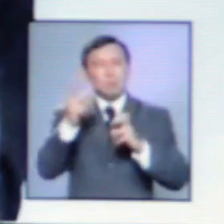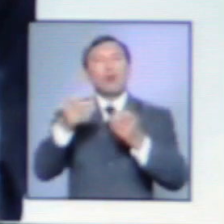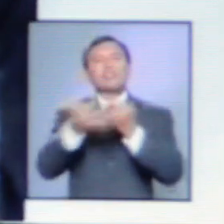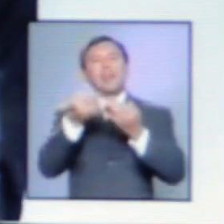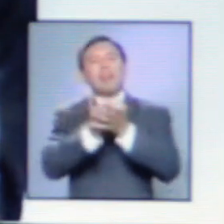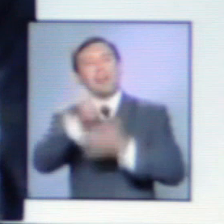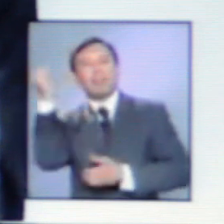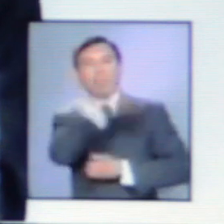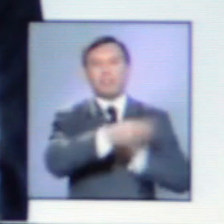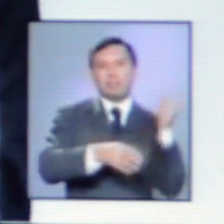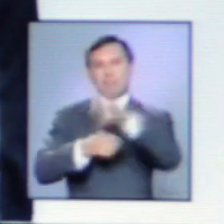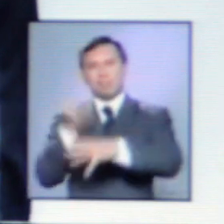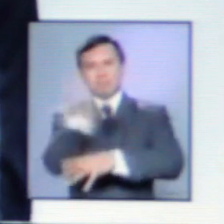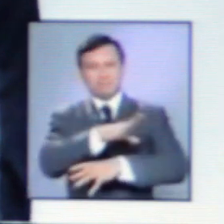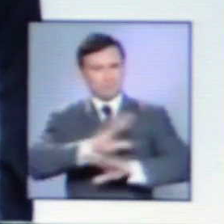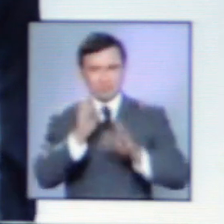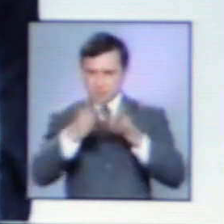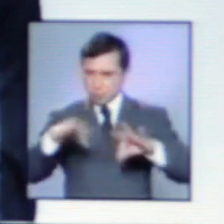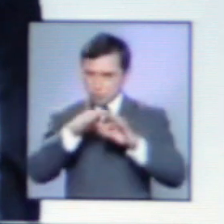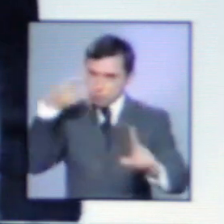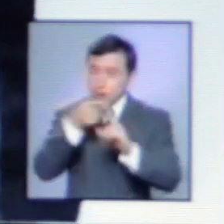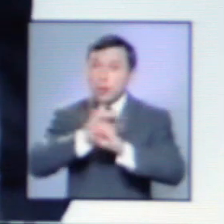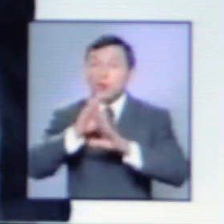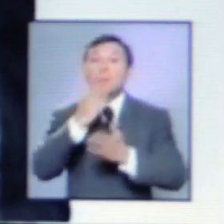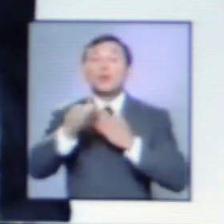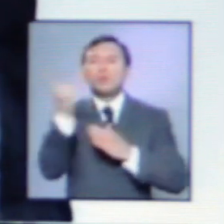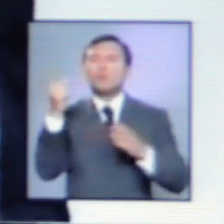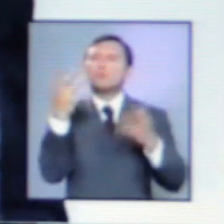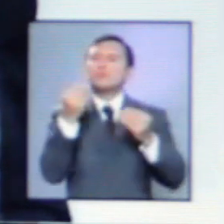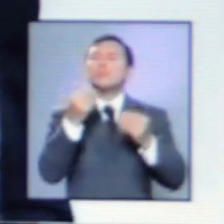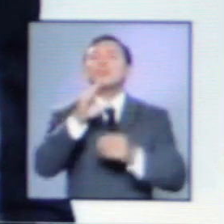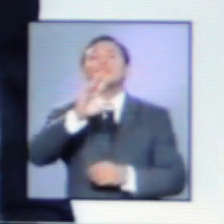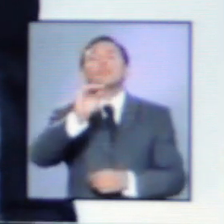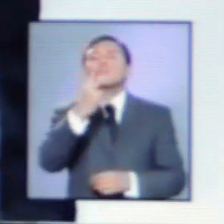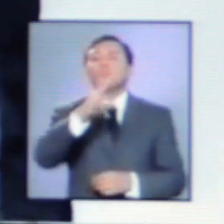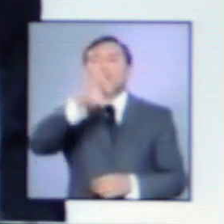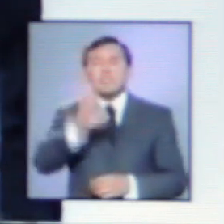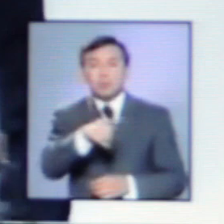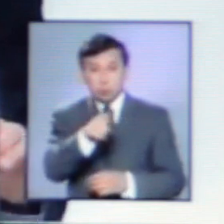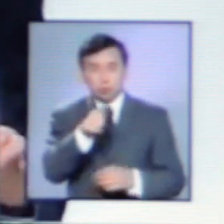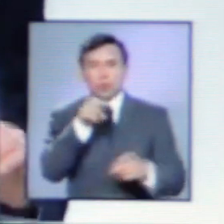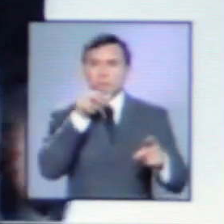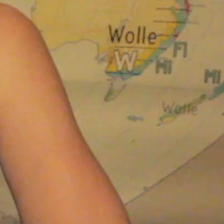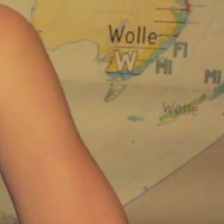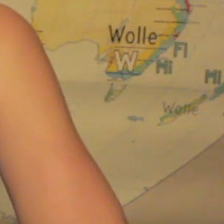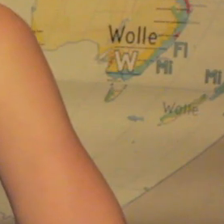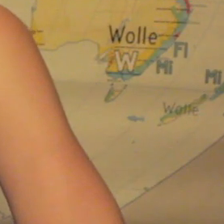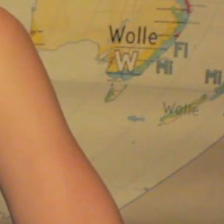El 92% de todos los delitos no se persigue. Y el 98% quedan